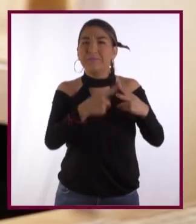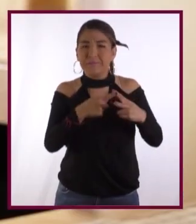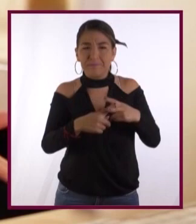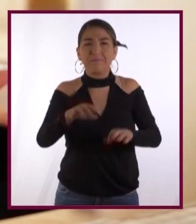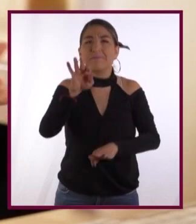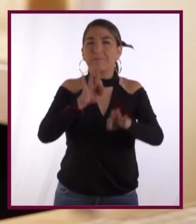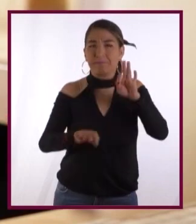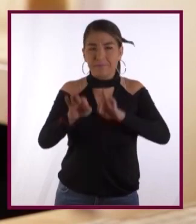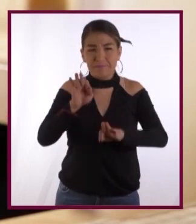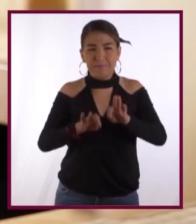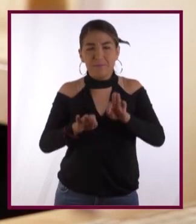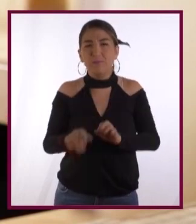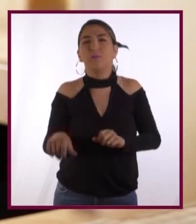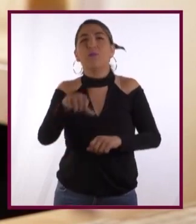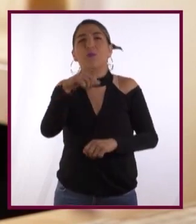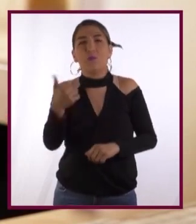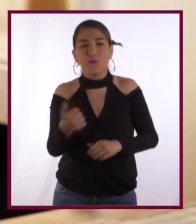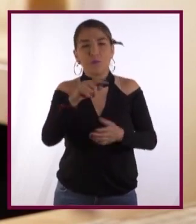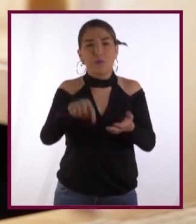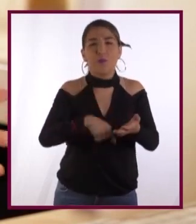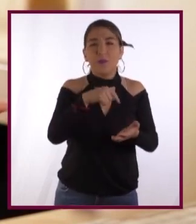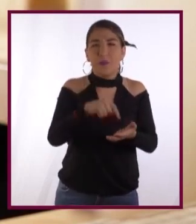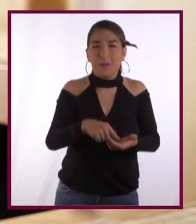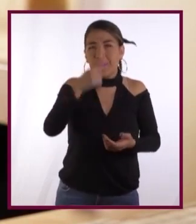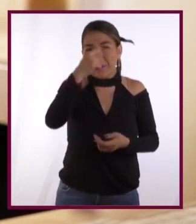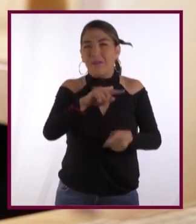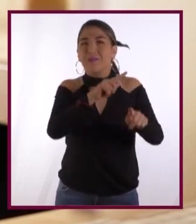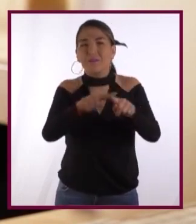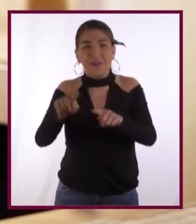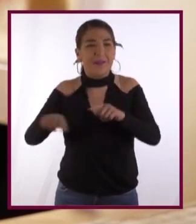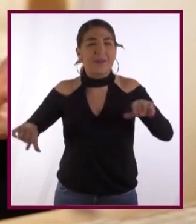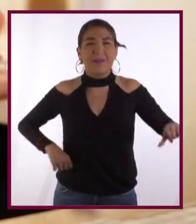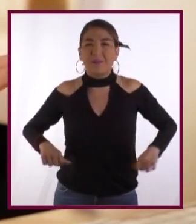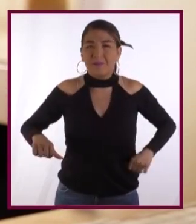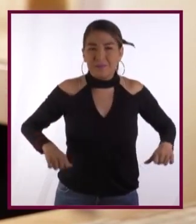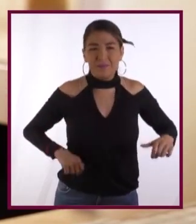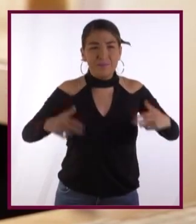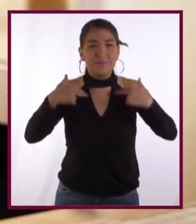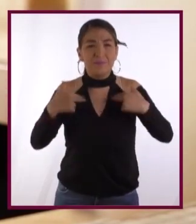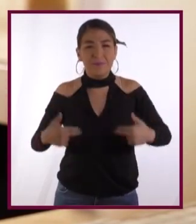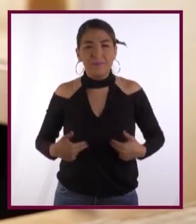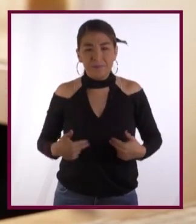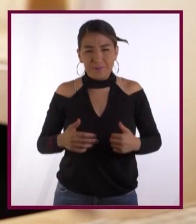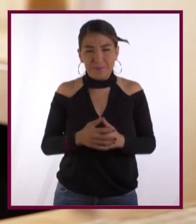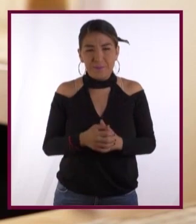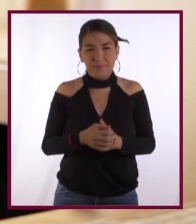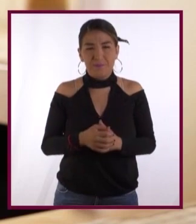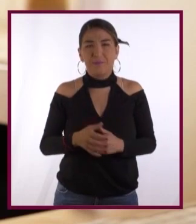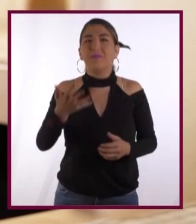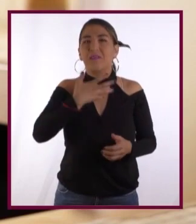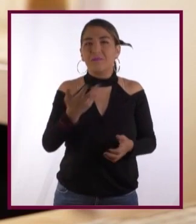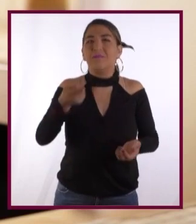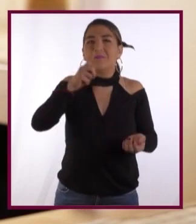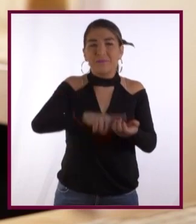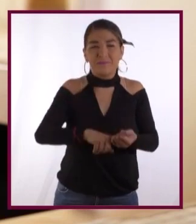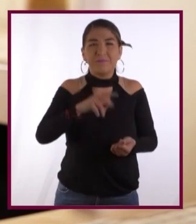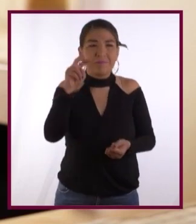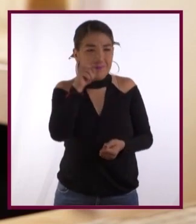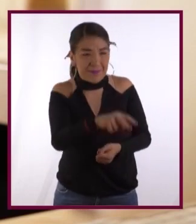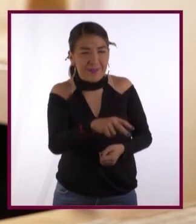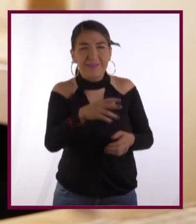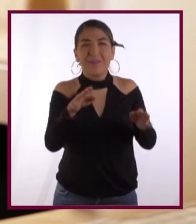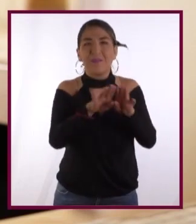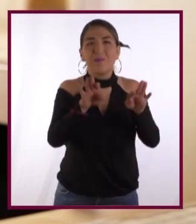Además de las matemáticas y la física, ¿en qué otras áreas del quehacer humano se podrían encontrar ejemplos